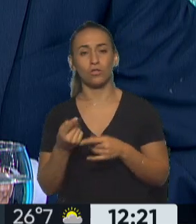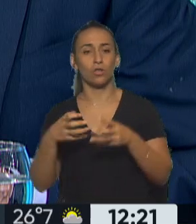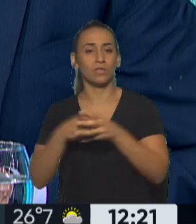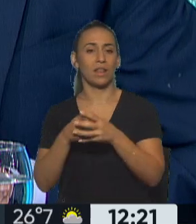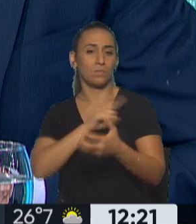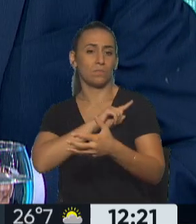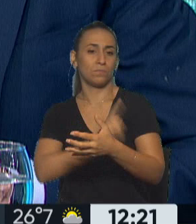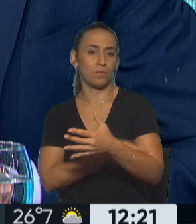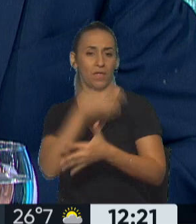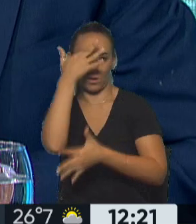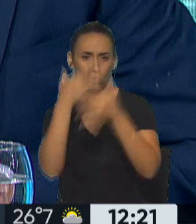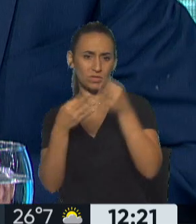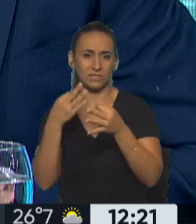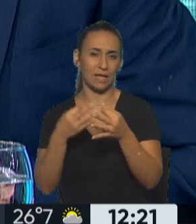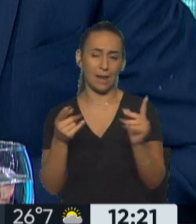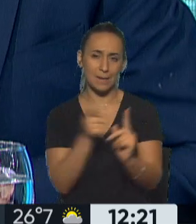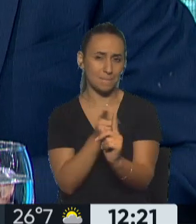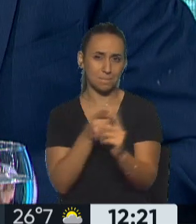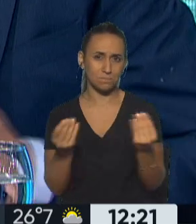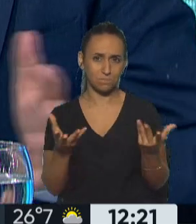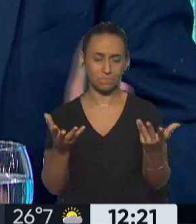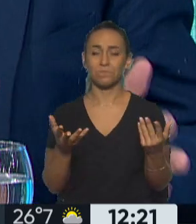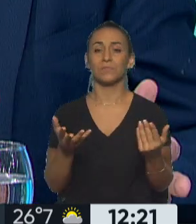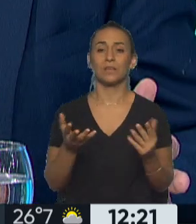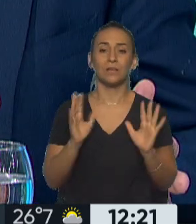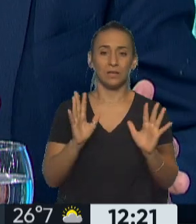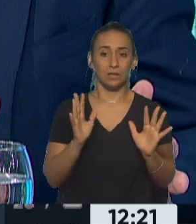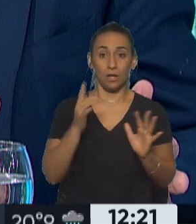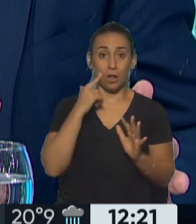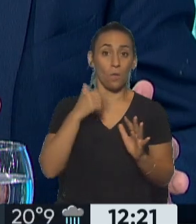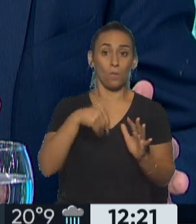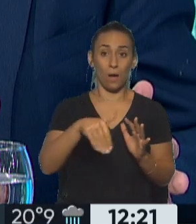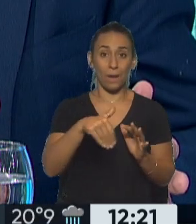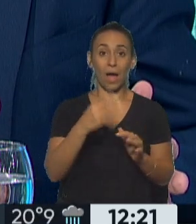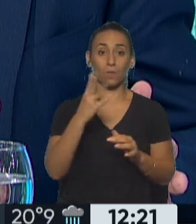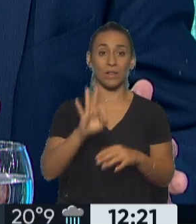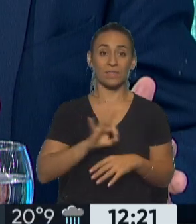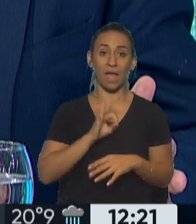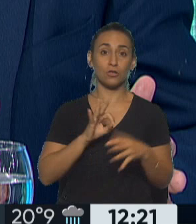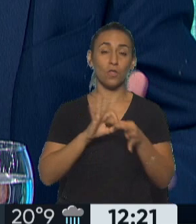Poder Judicial? Pero sin ninguna duda que la reforma de la justicia, mire, vamos a cumplir 40 años de democracia.